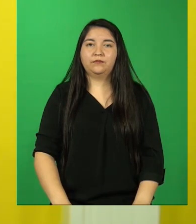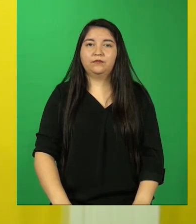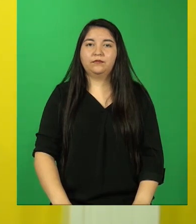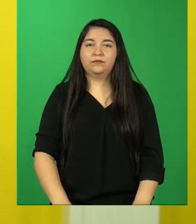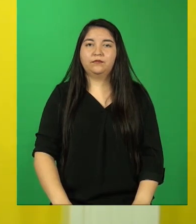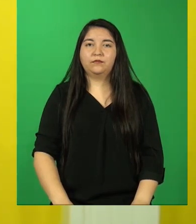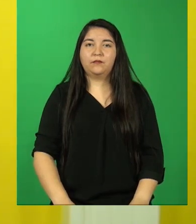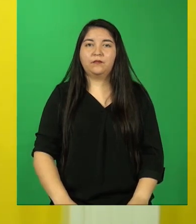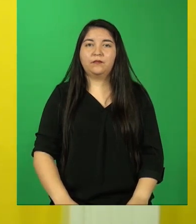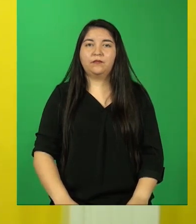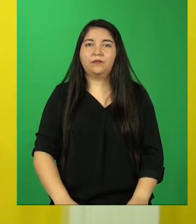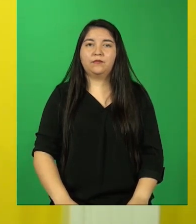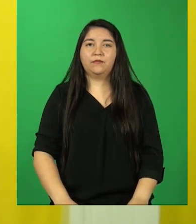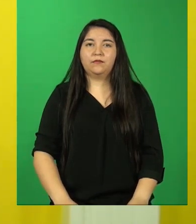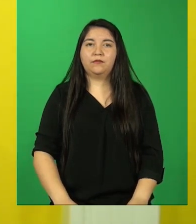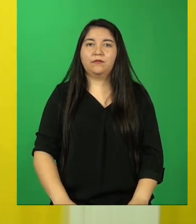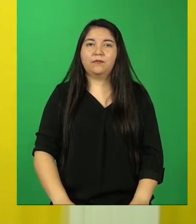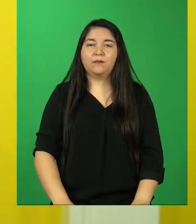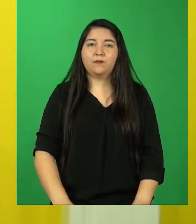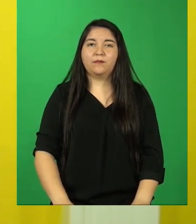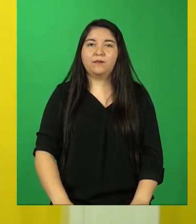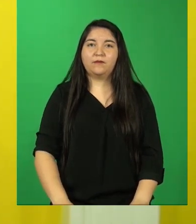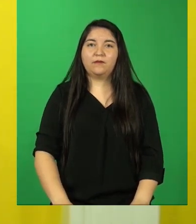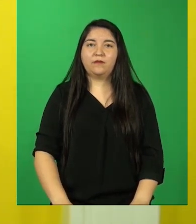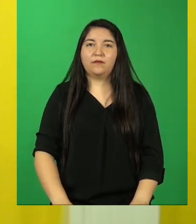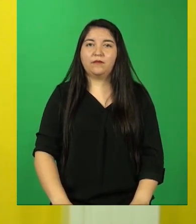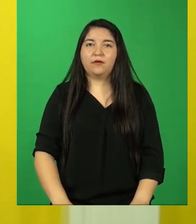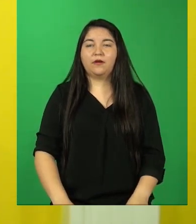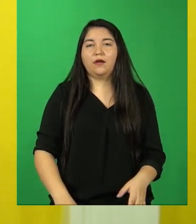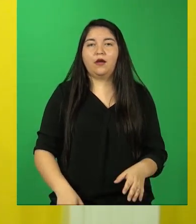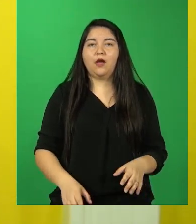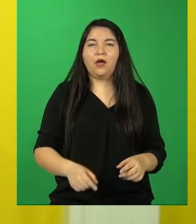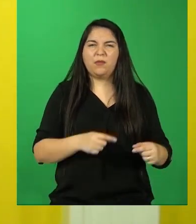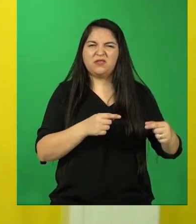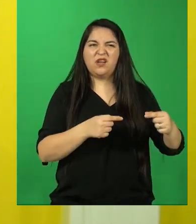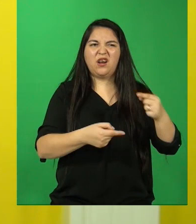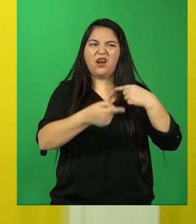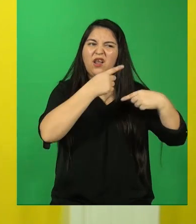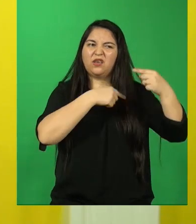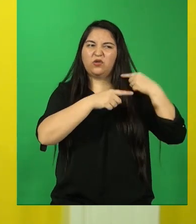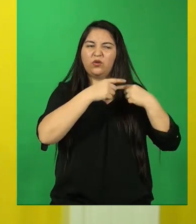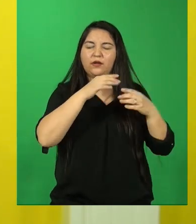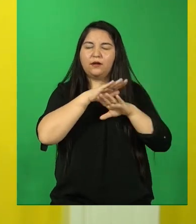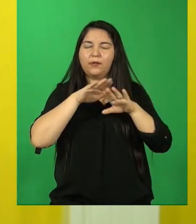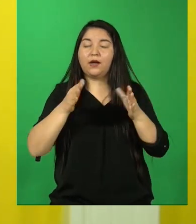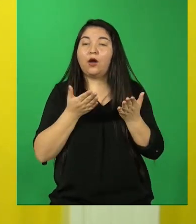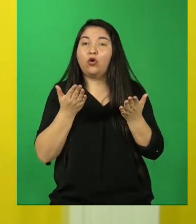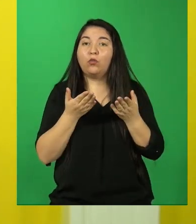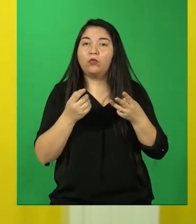van a terminar, ya cómo va a terminar esa historia.